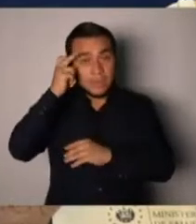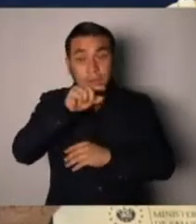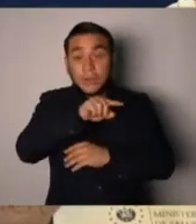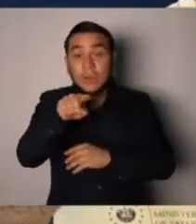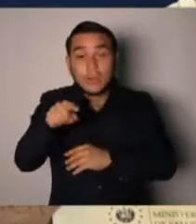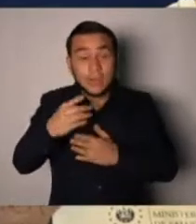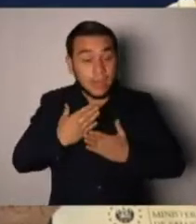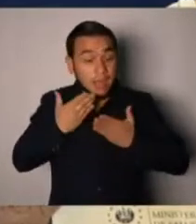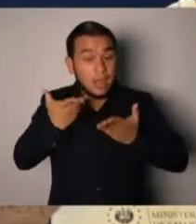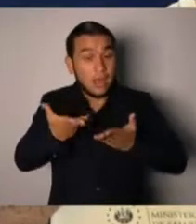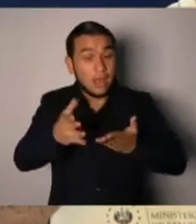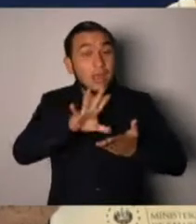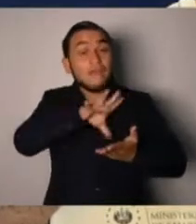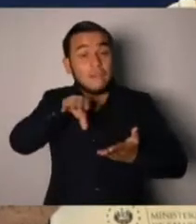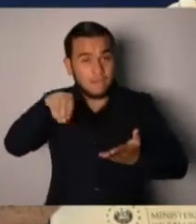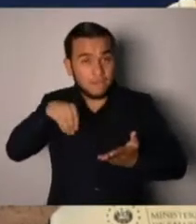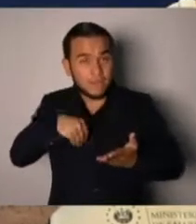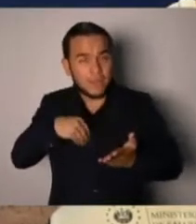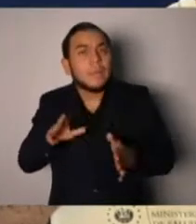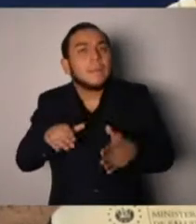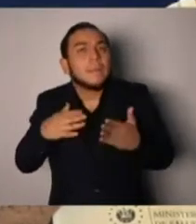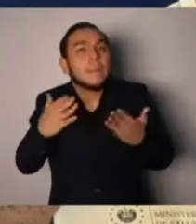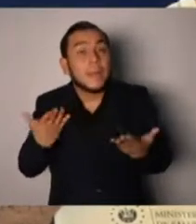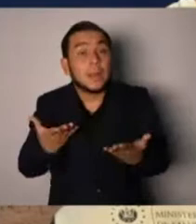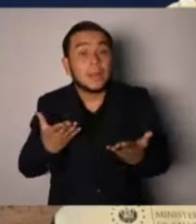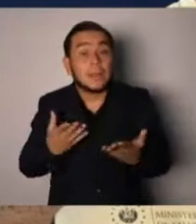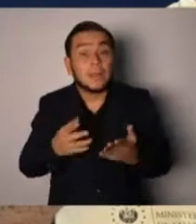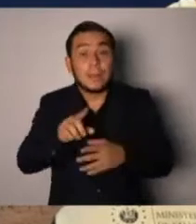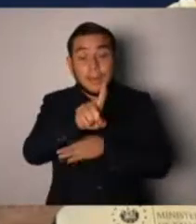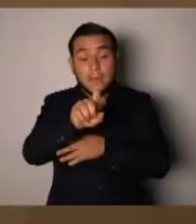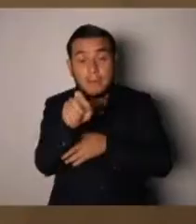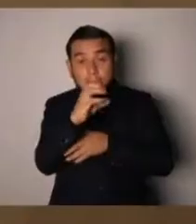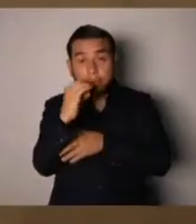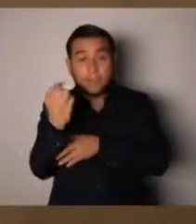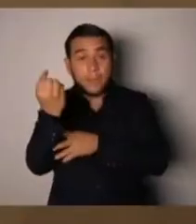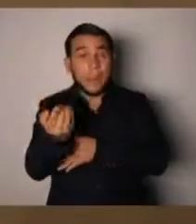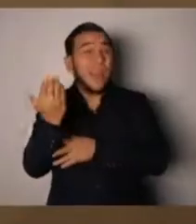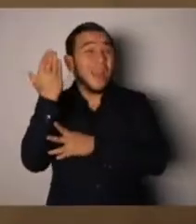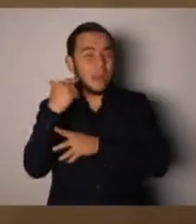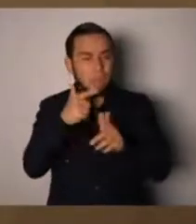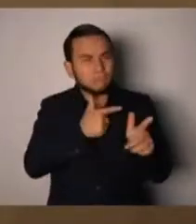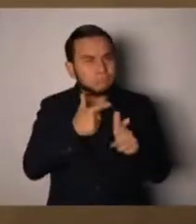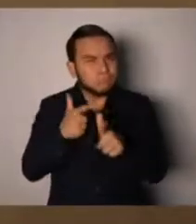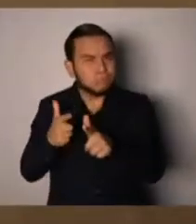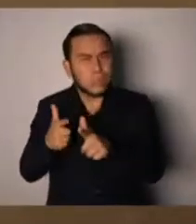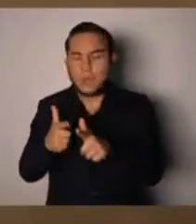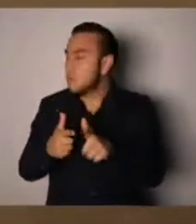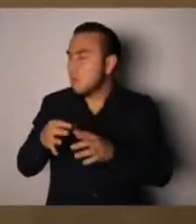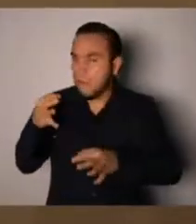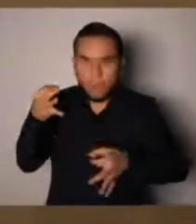bienestar a ustedes ya sus familias para que esas mil personas que murieron injustamente a manos